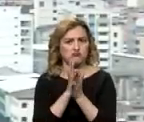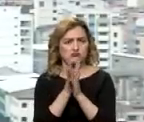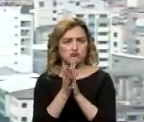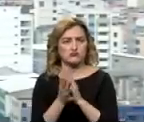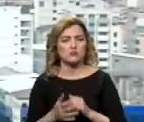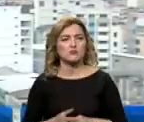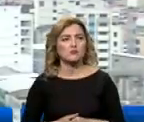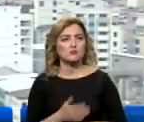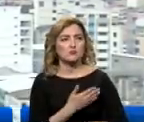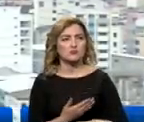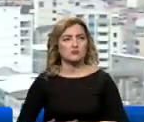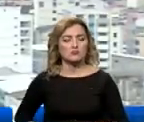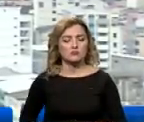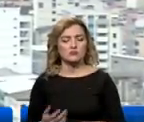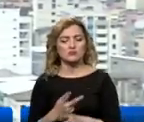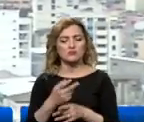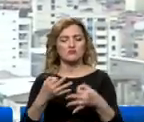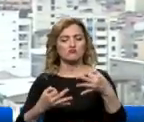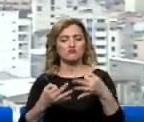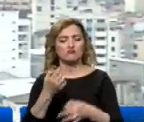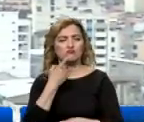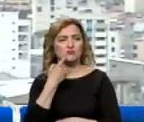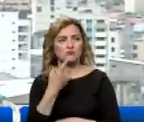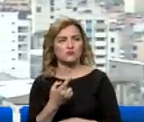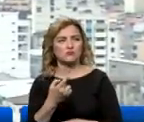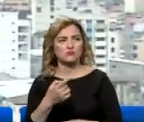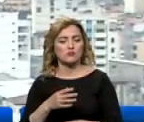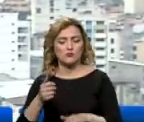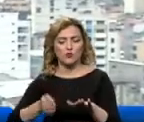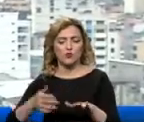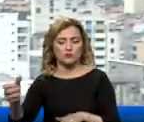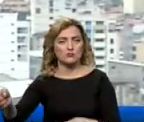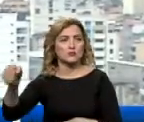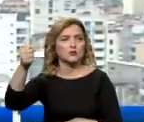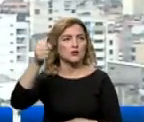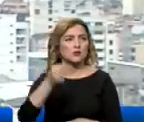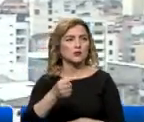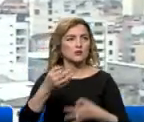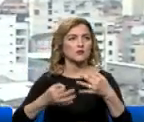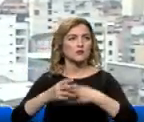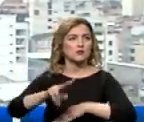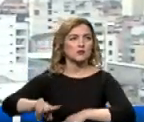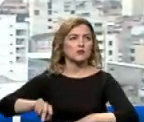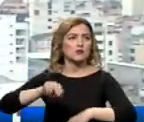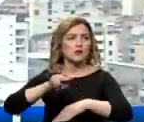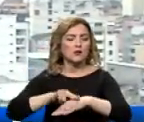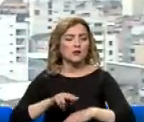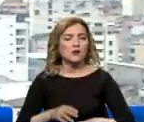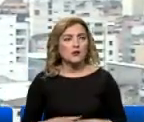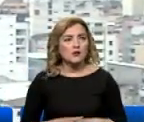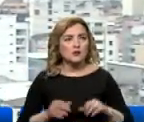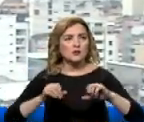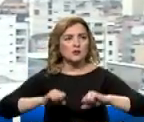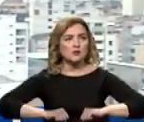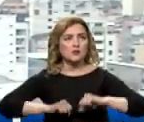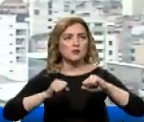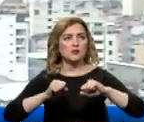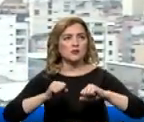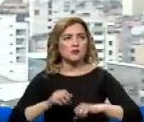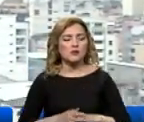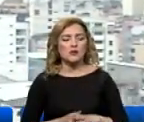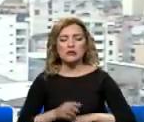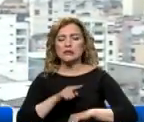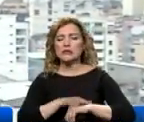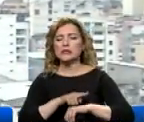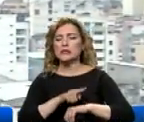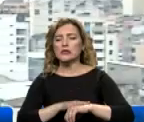del Consejo de la Judicatura reiteró que la designación de los jueces de definitivos de la Corte Nacional de Justicia podría tardar al menos